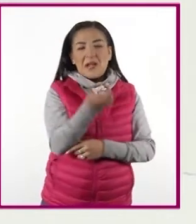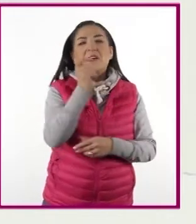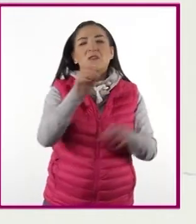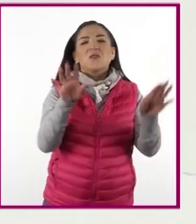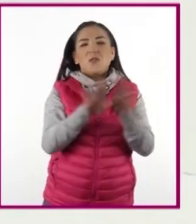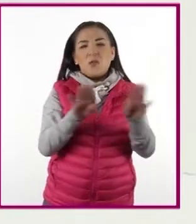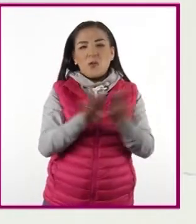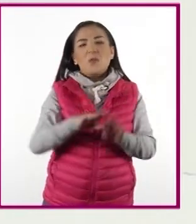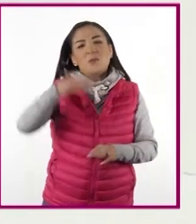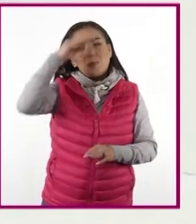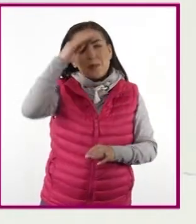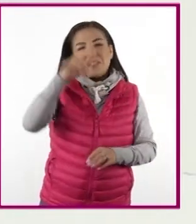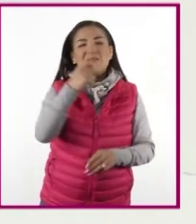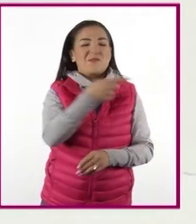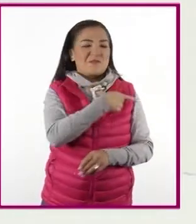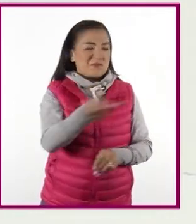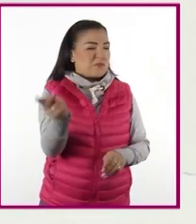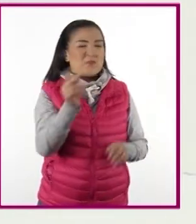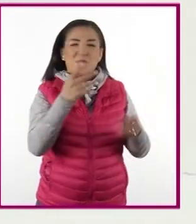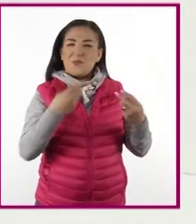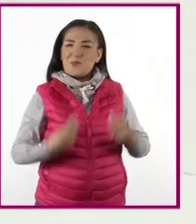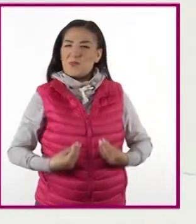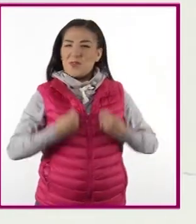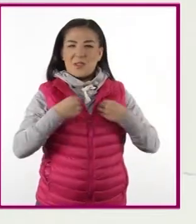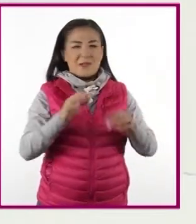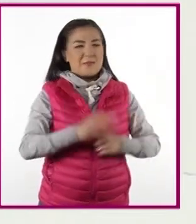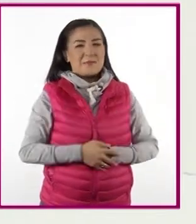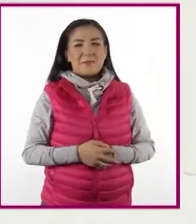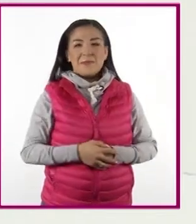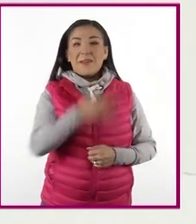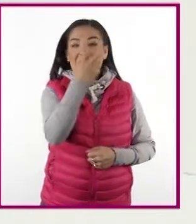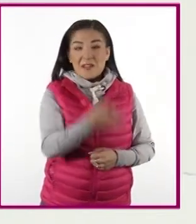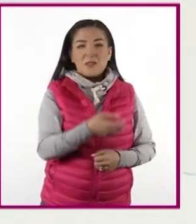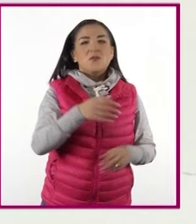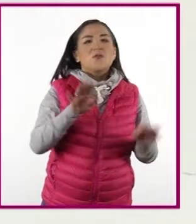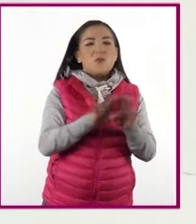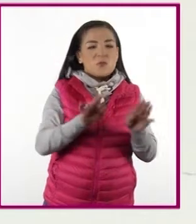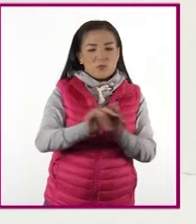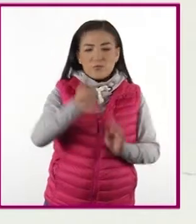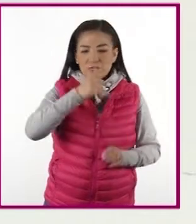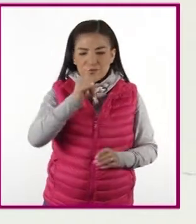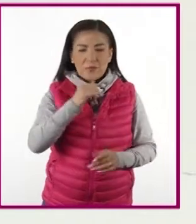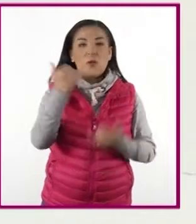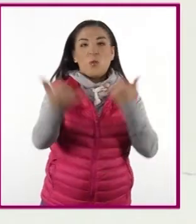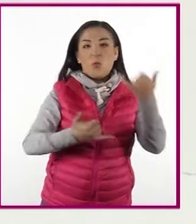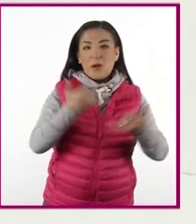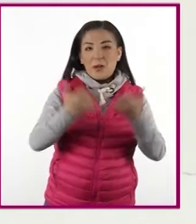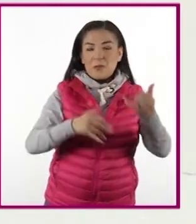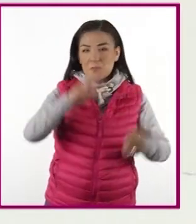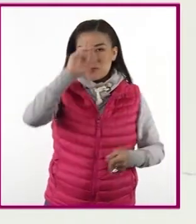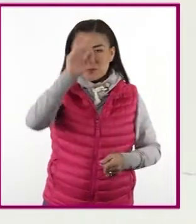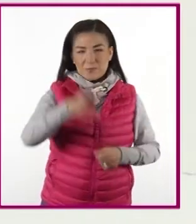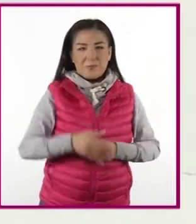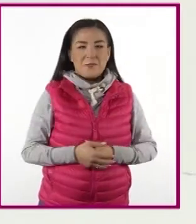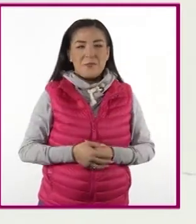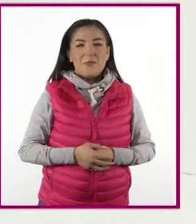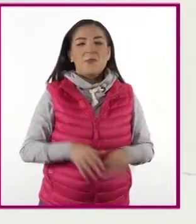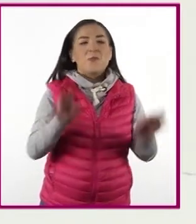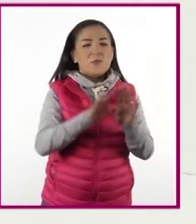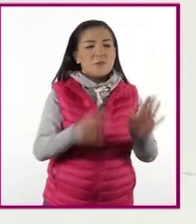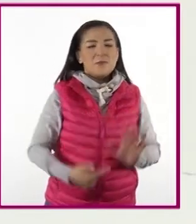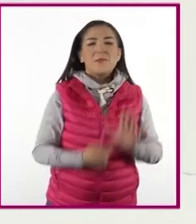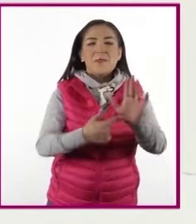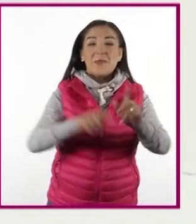paliativos de su vida miserable, las bebidas y los juegos prohibidos. En los informes reservados transmitidos